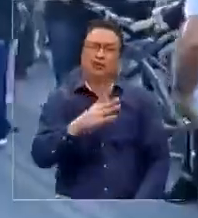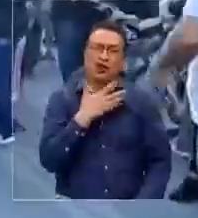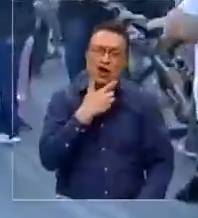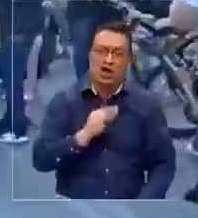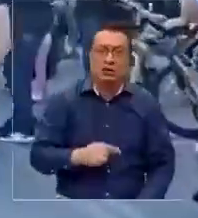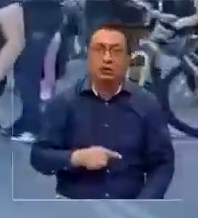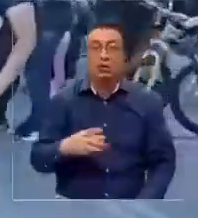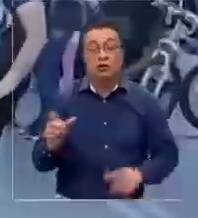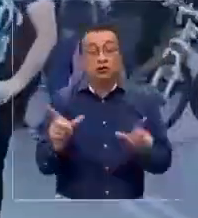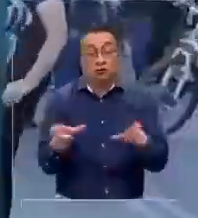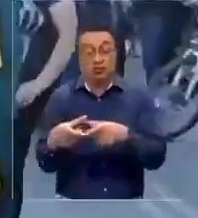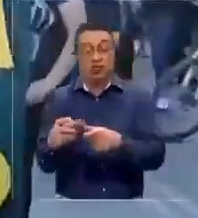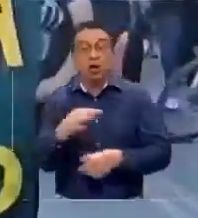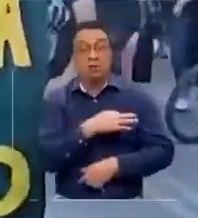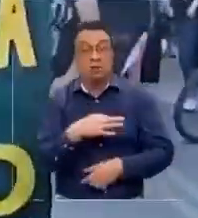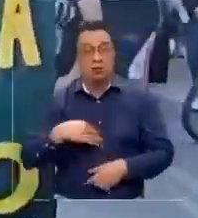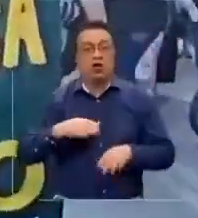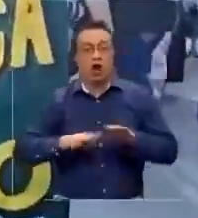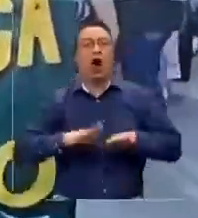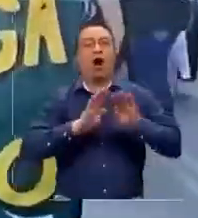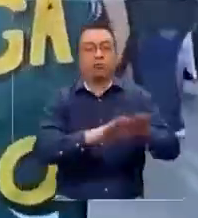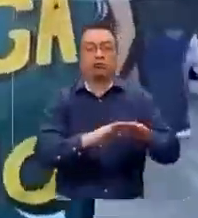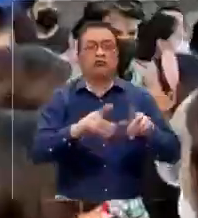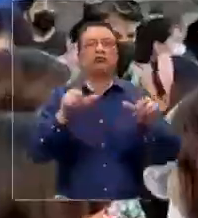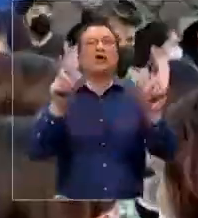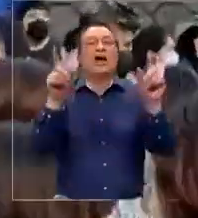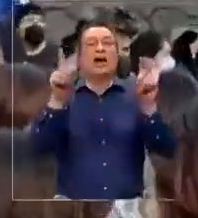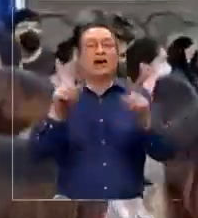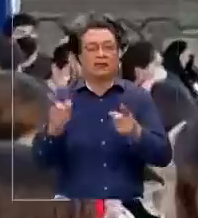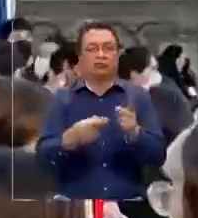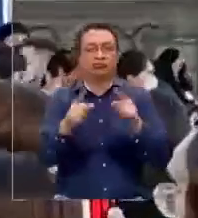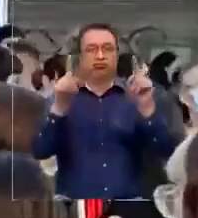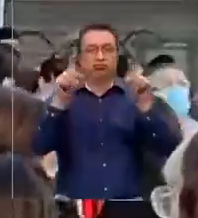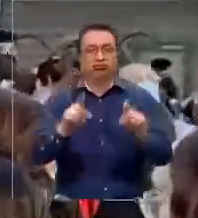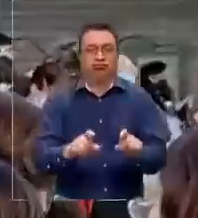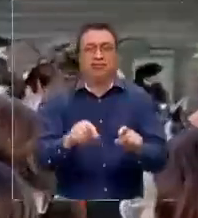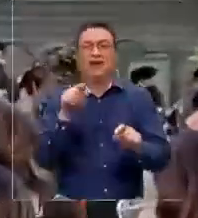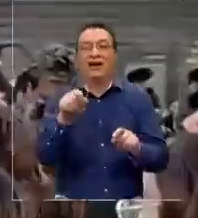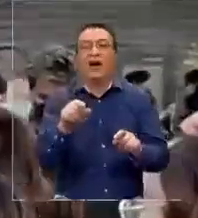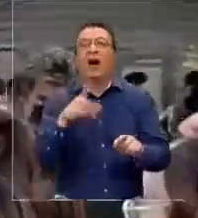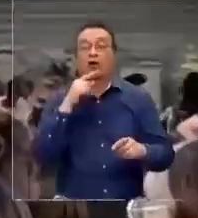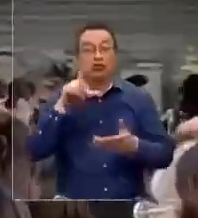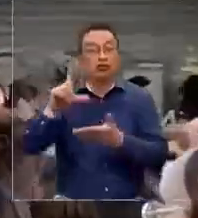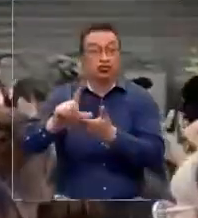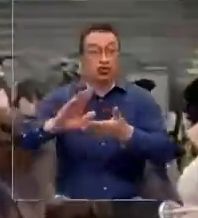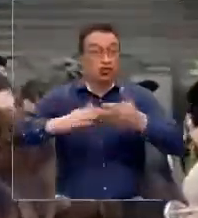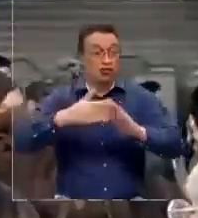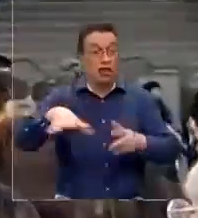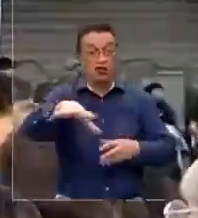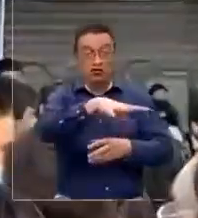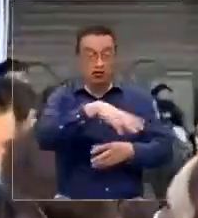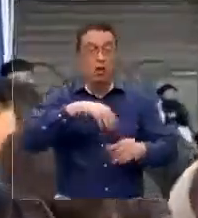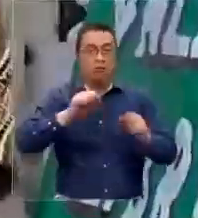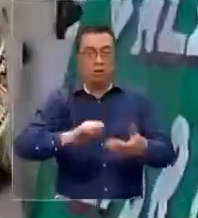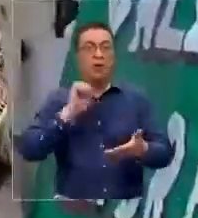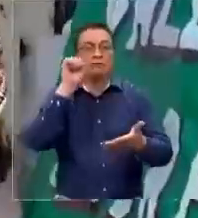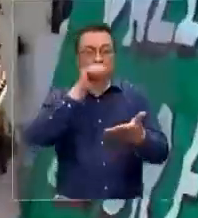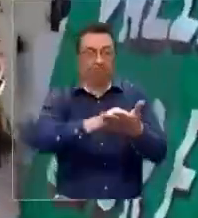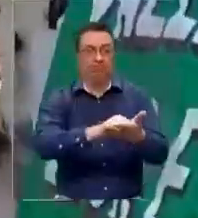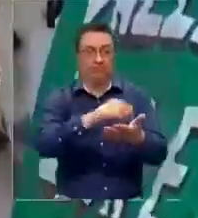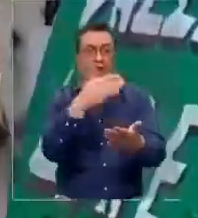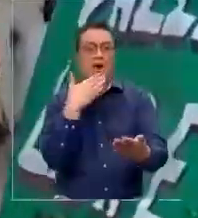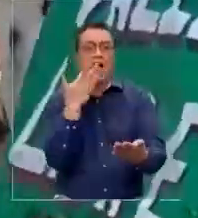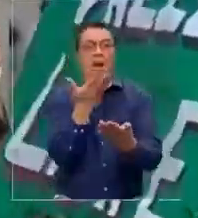el Comité de Ministros apoyó la termoeléctrica, las comunidades y autoridades de la zona aún pueden apelar al Tribunal